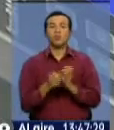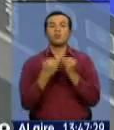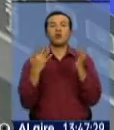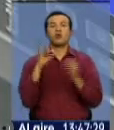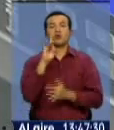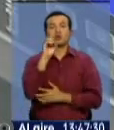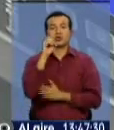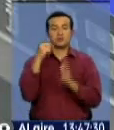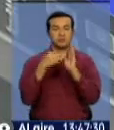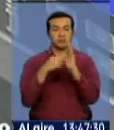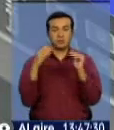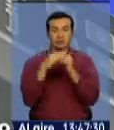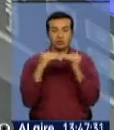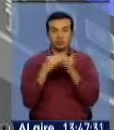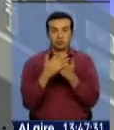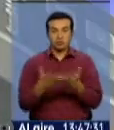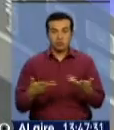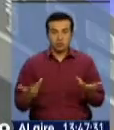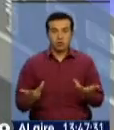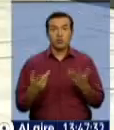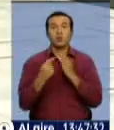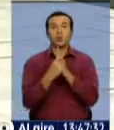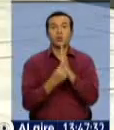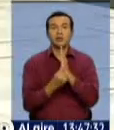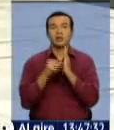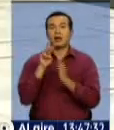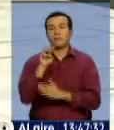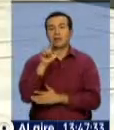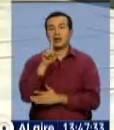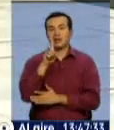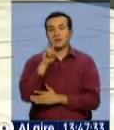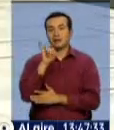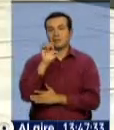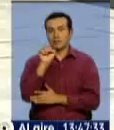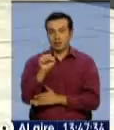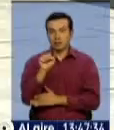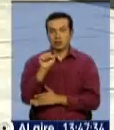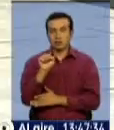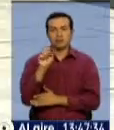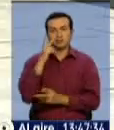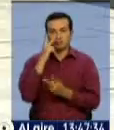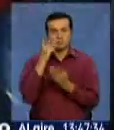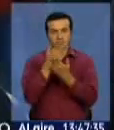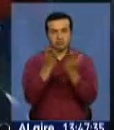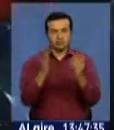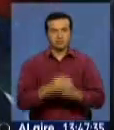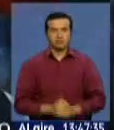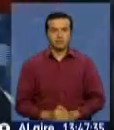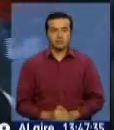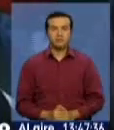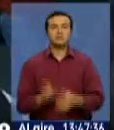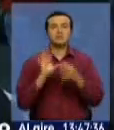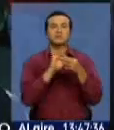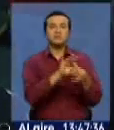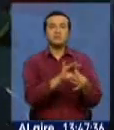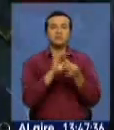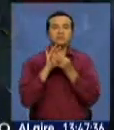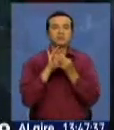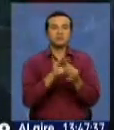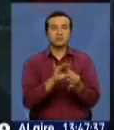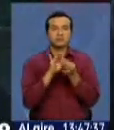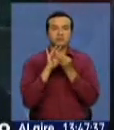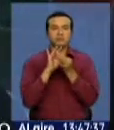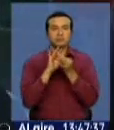de $80,000 a través de la cuenta de Vladimir Esper de Vladmau. Escuchemos. La colaboración eficaz surte